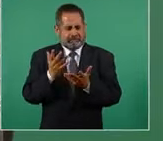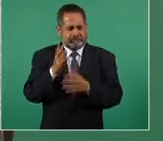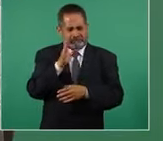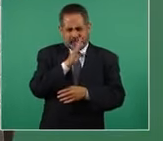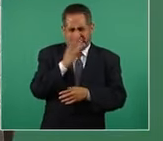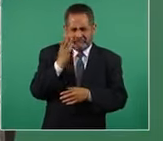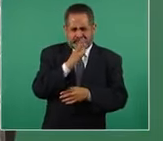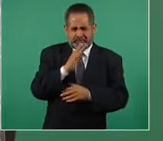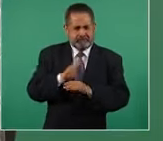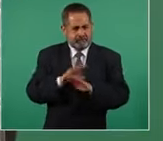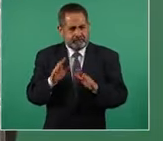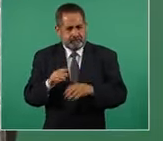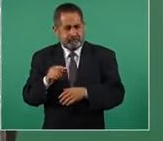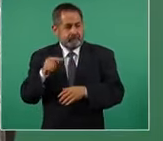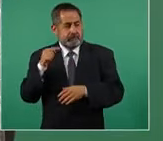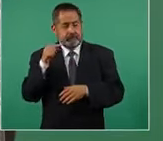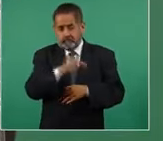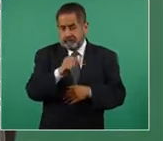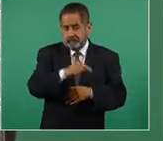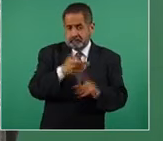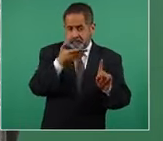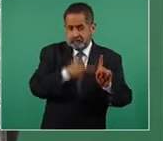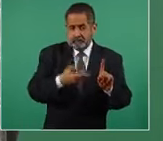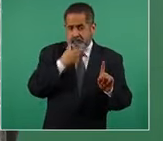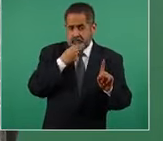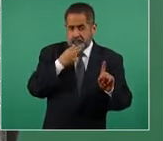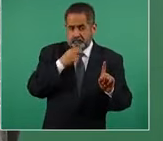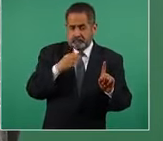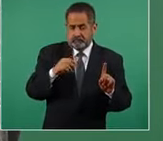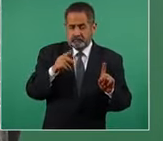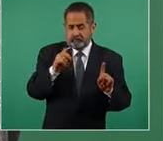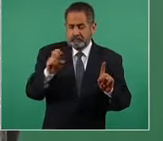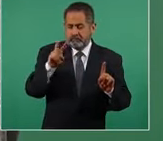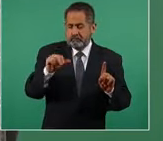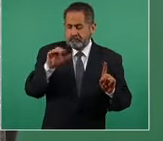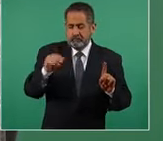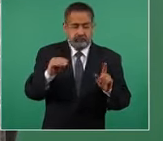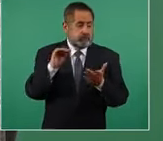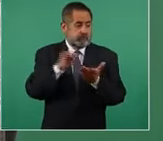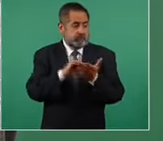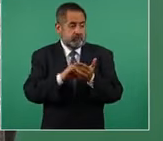sobre si mantenía o no el fuero